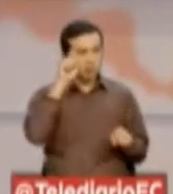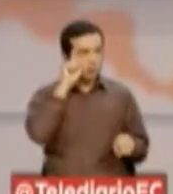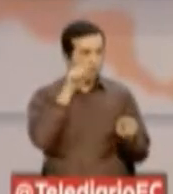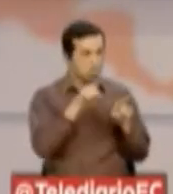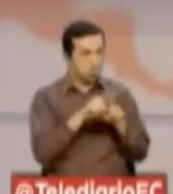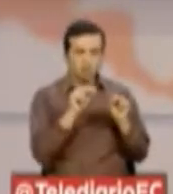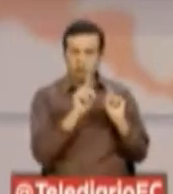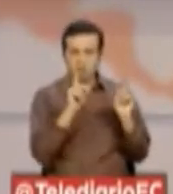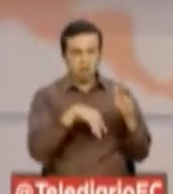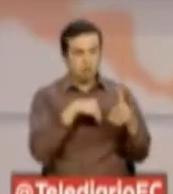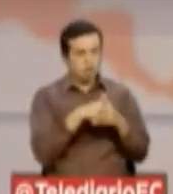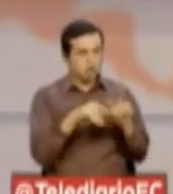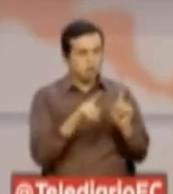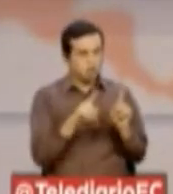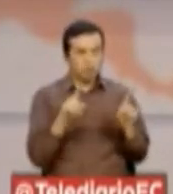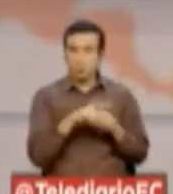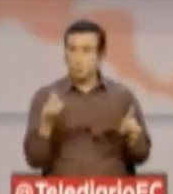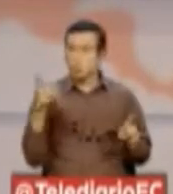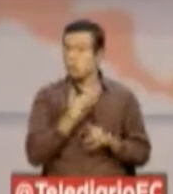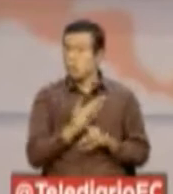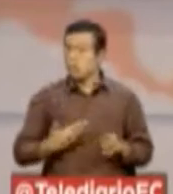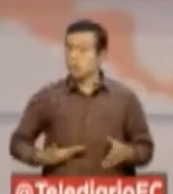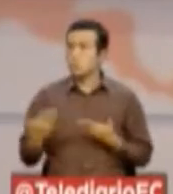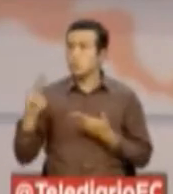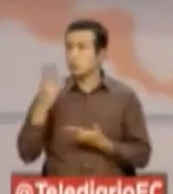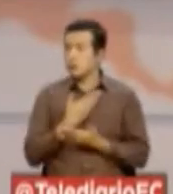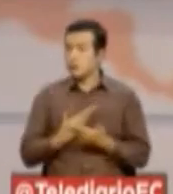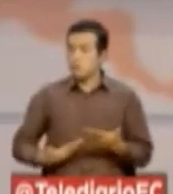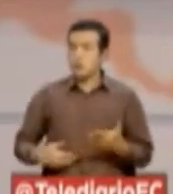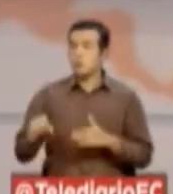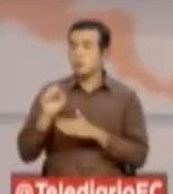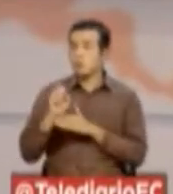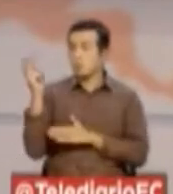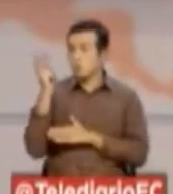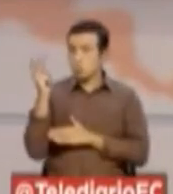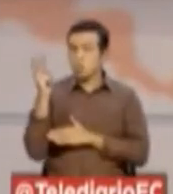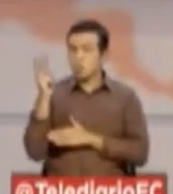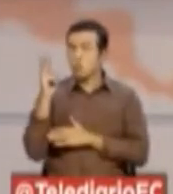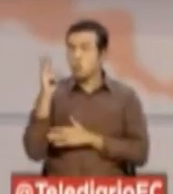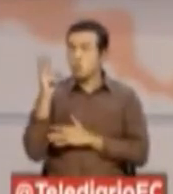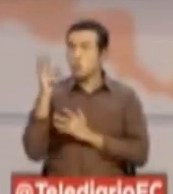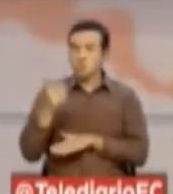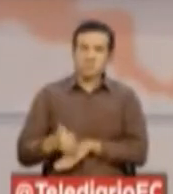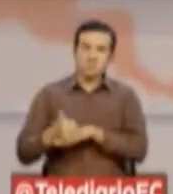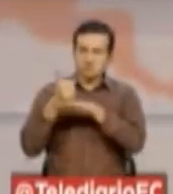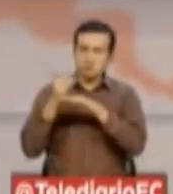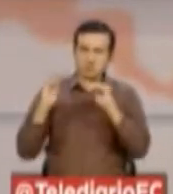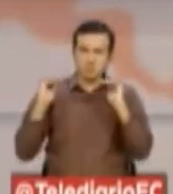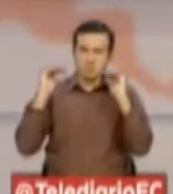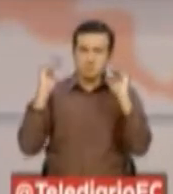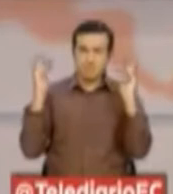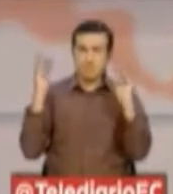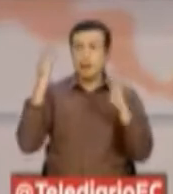limitaciones pero en el caso del presidente y vicepresidente de la república que concentra un poder mayor y quizá de los alcaldes